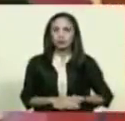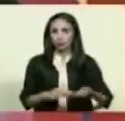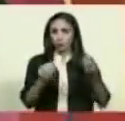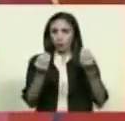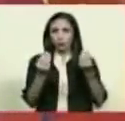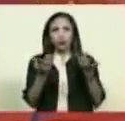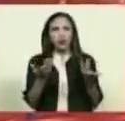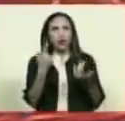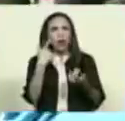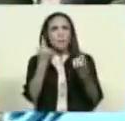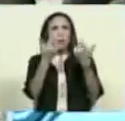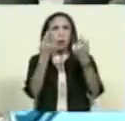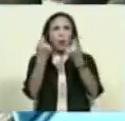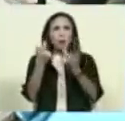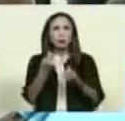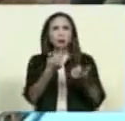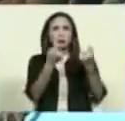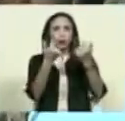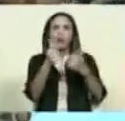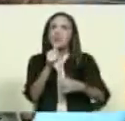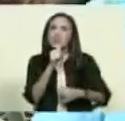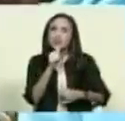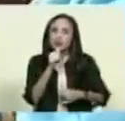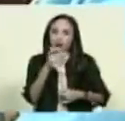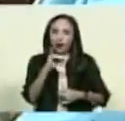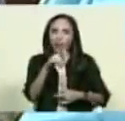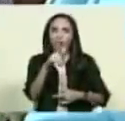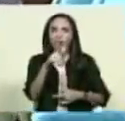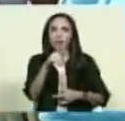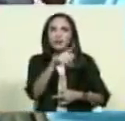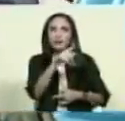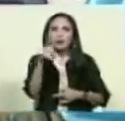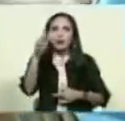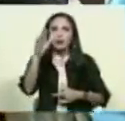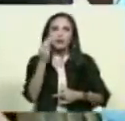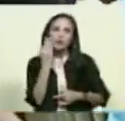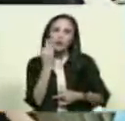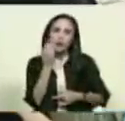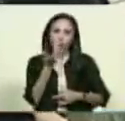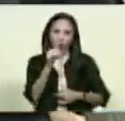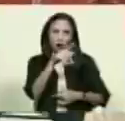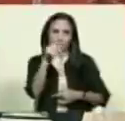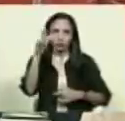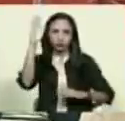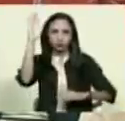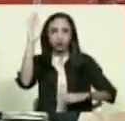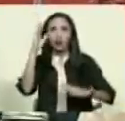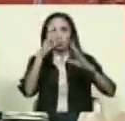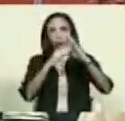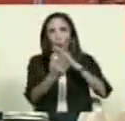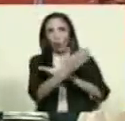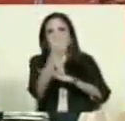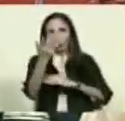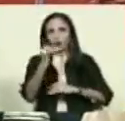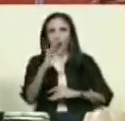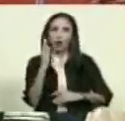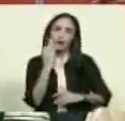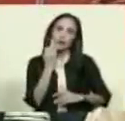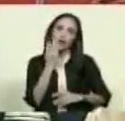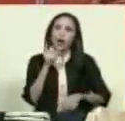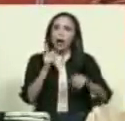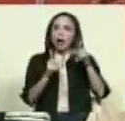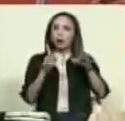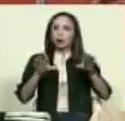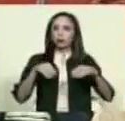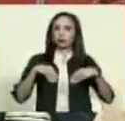Tan poquito. Levanten la mano quién tiene su cuenta de Facebook. Bueno, todos. Ah, porque algunos se